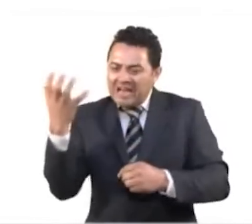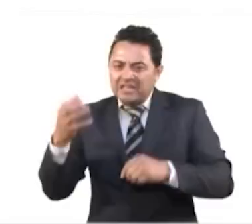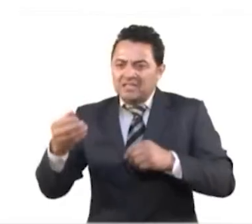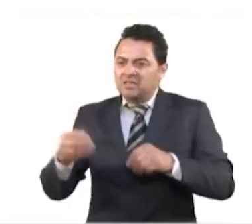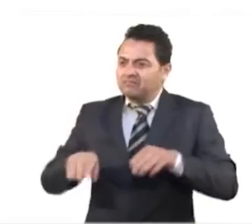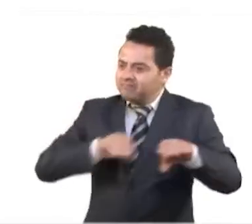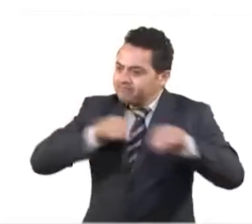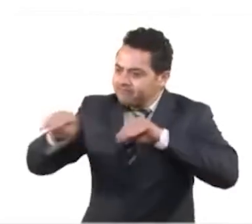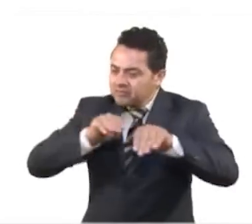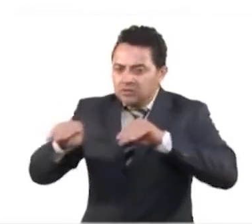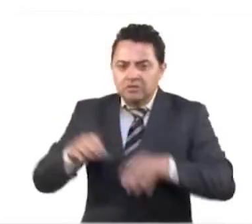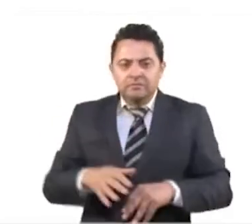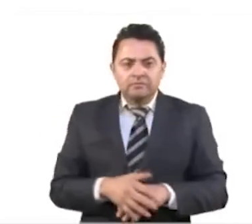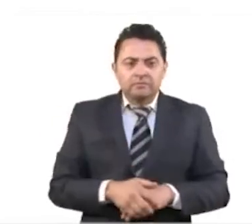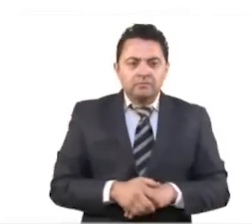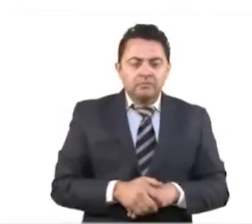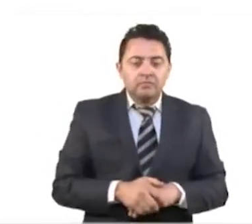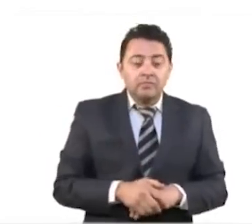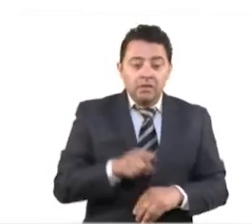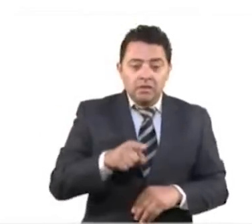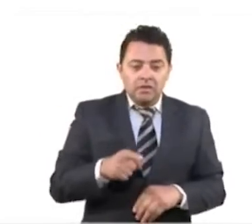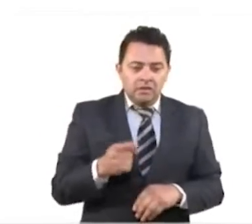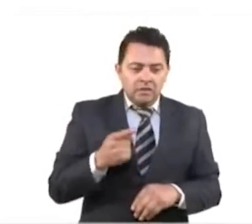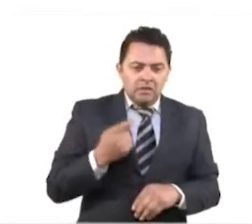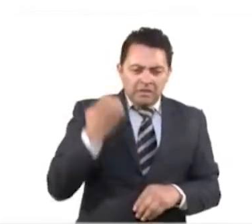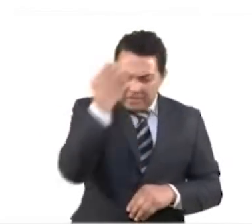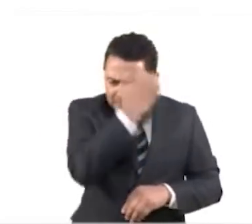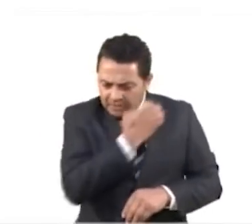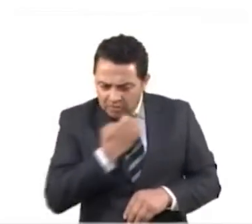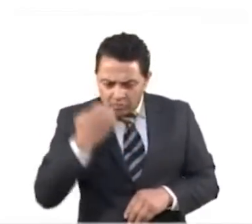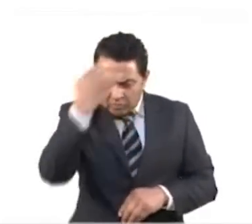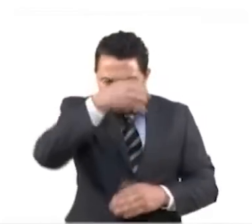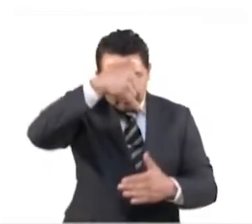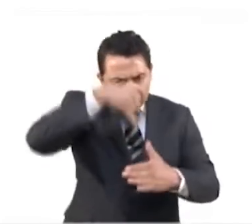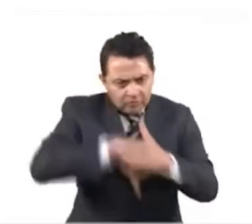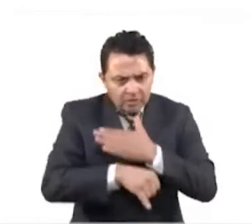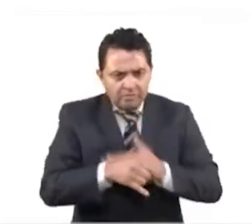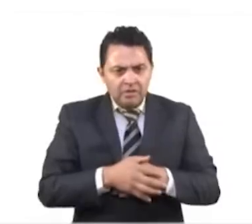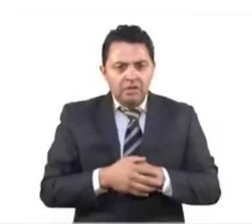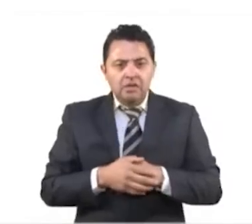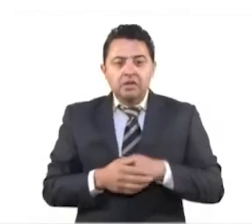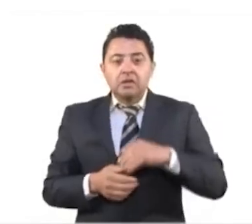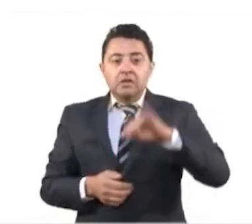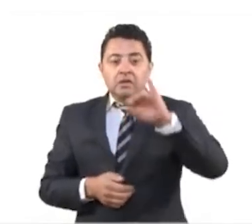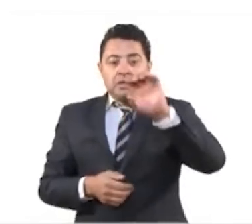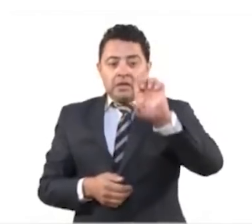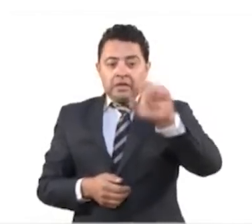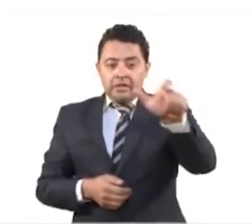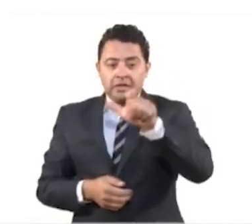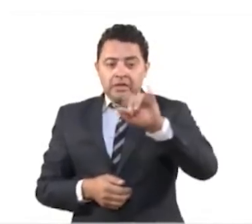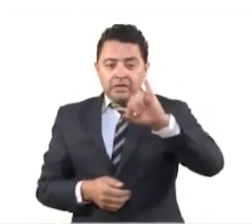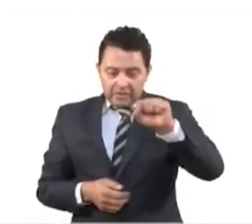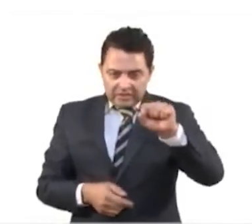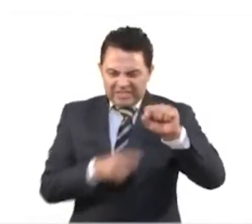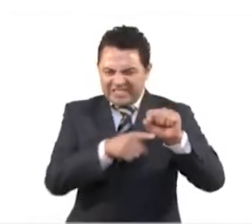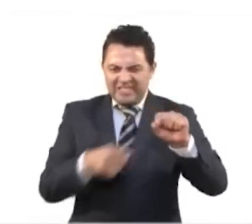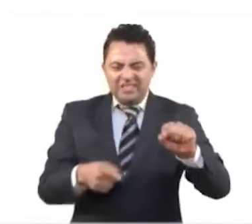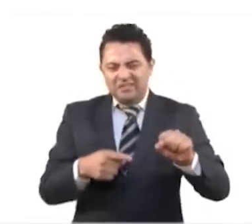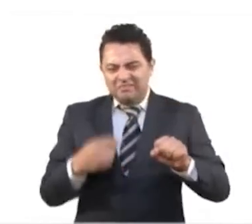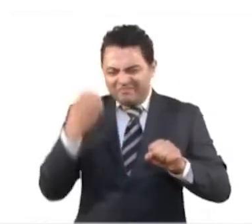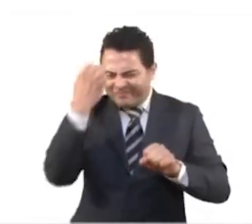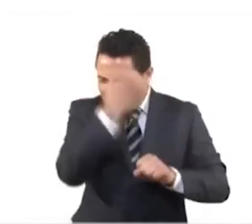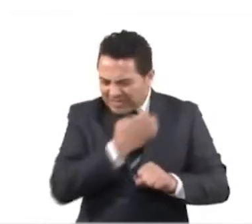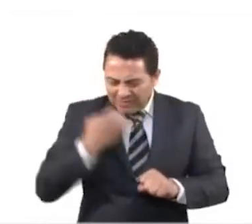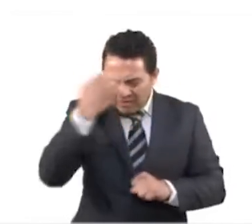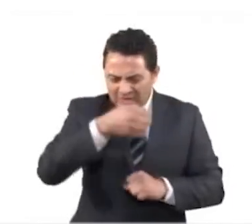construcción. Aegis hizo el diagnóstico y evaluación de este tramo, proyecto ejecutivo, verificación y evaluación y